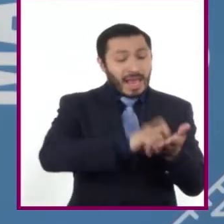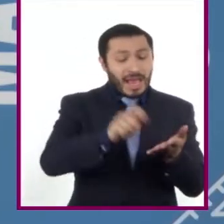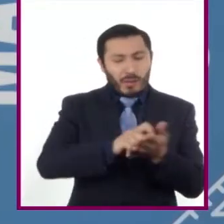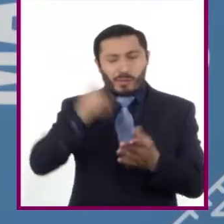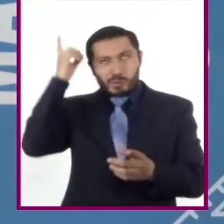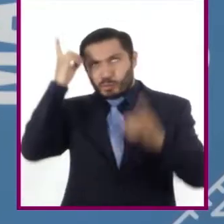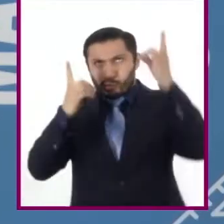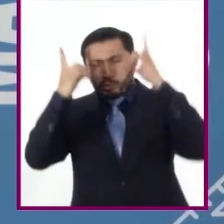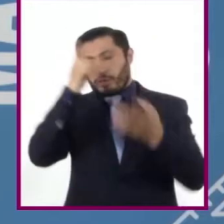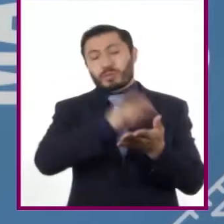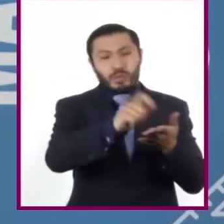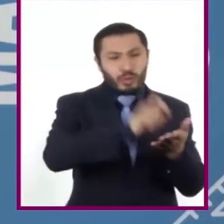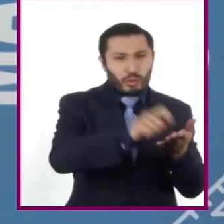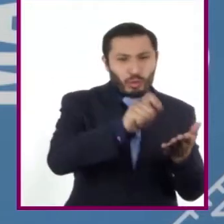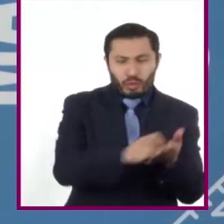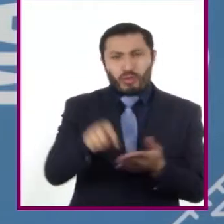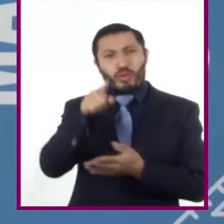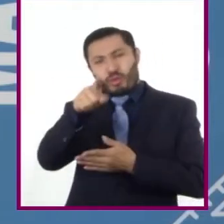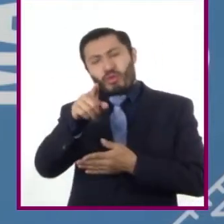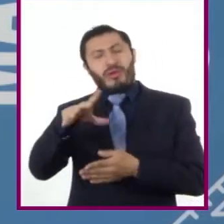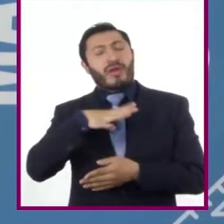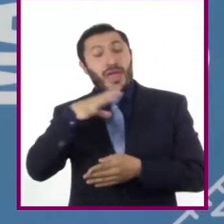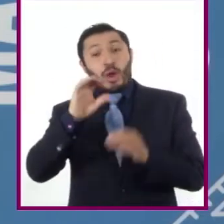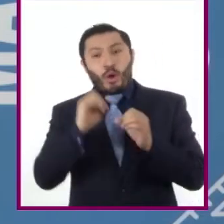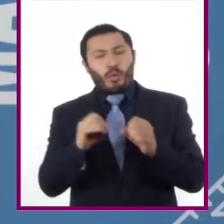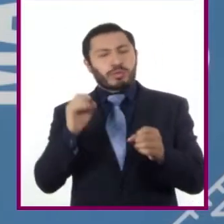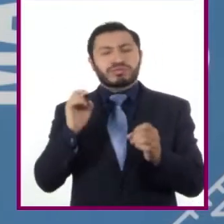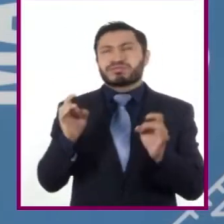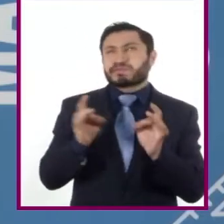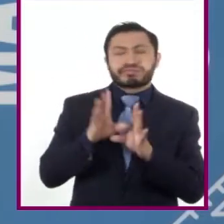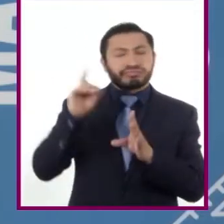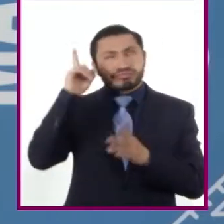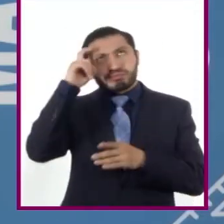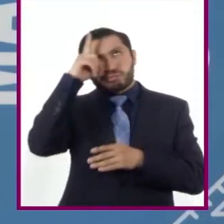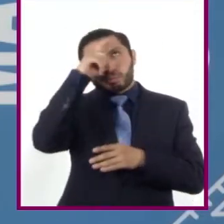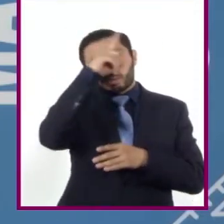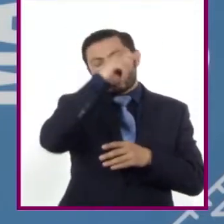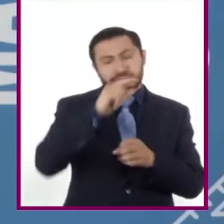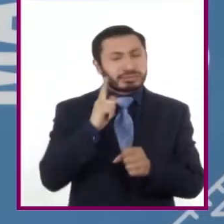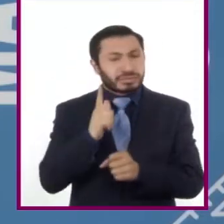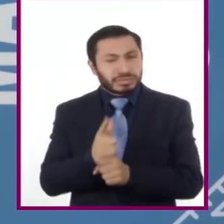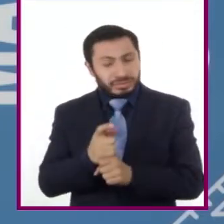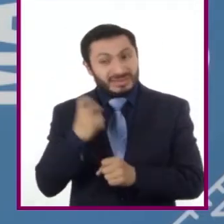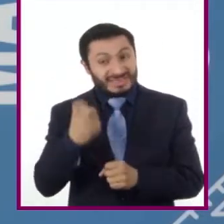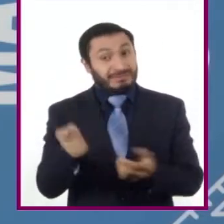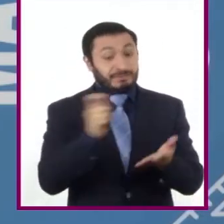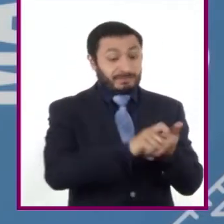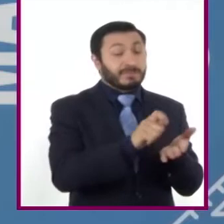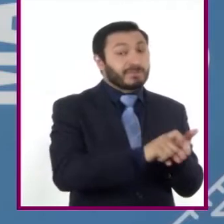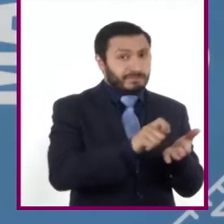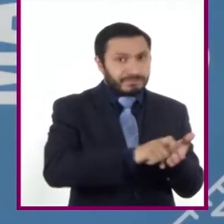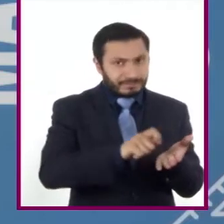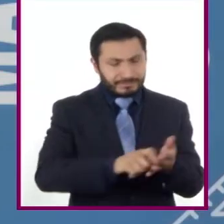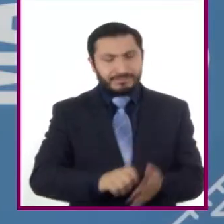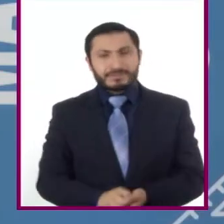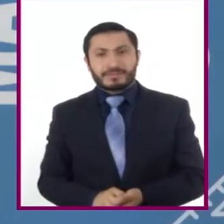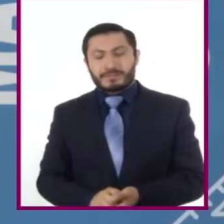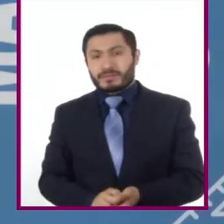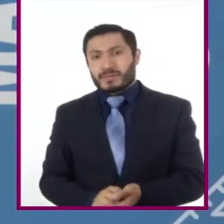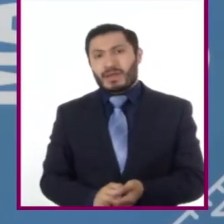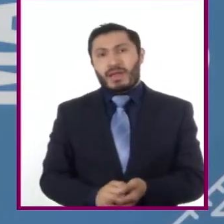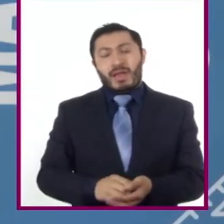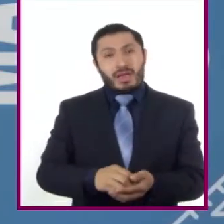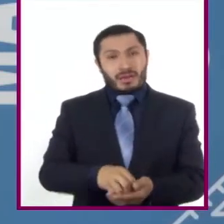dudas, inquietudes o dificultades que surjan al resolver los planteamientos de esta clase y consúltelas